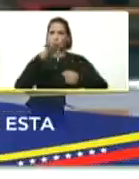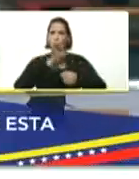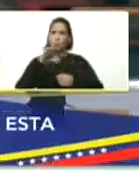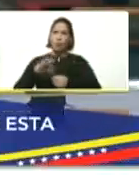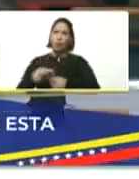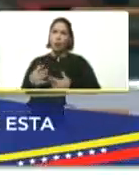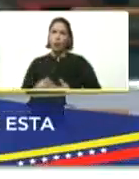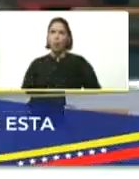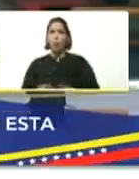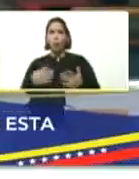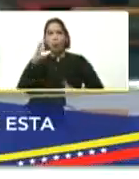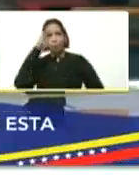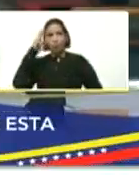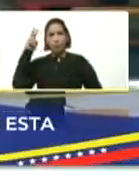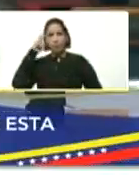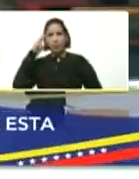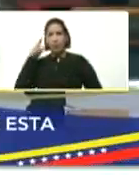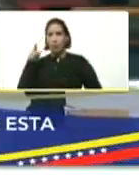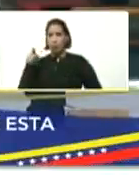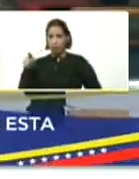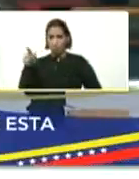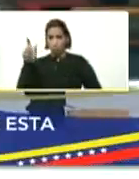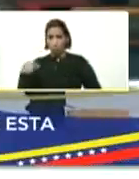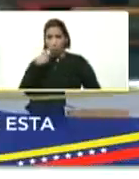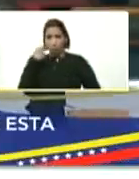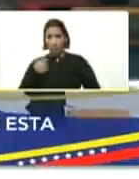cuando fui canciller era mi consejero diario.